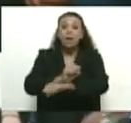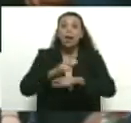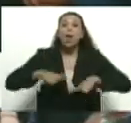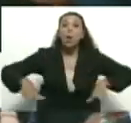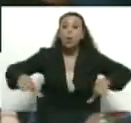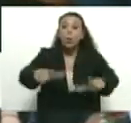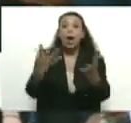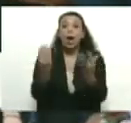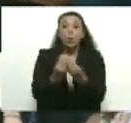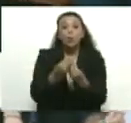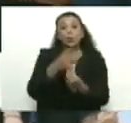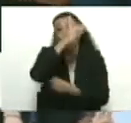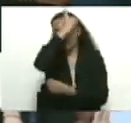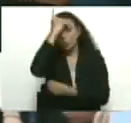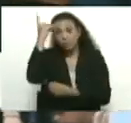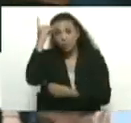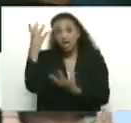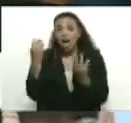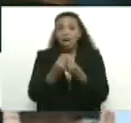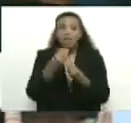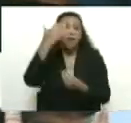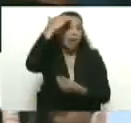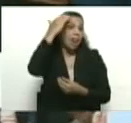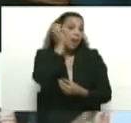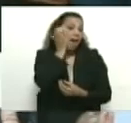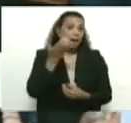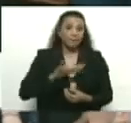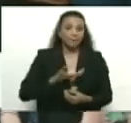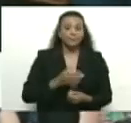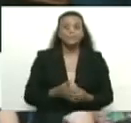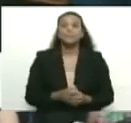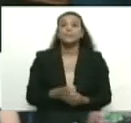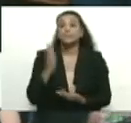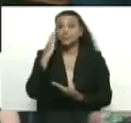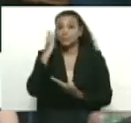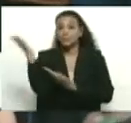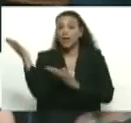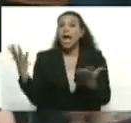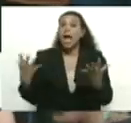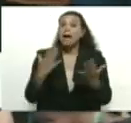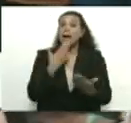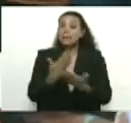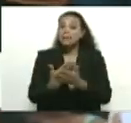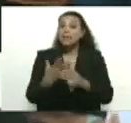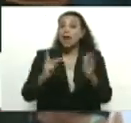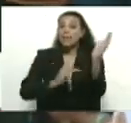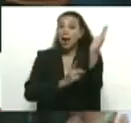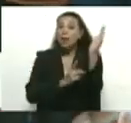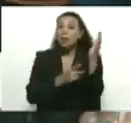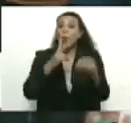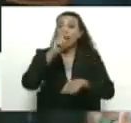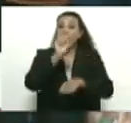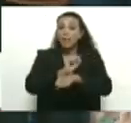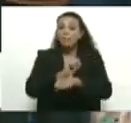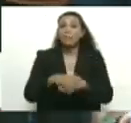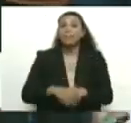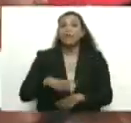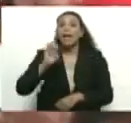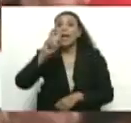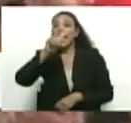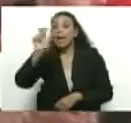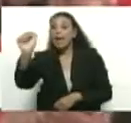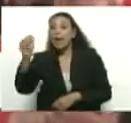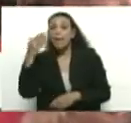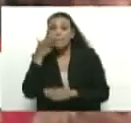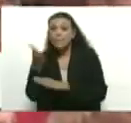los que conforman las comunidades de la UVC, Bolivariana Parroquia La Vega, Eva Castillo, Augusto